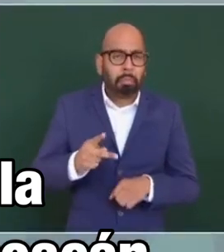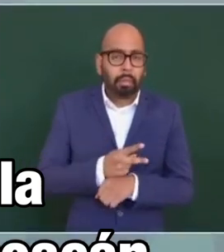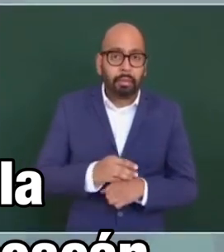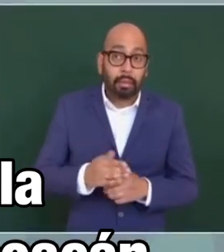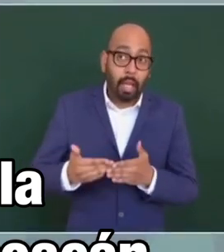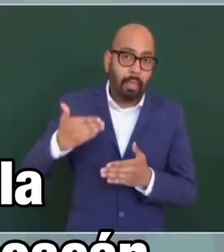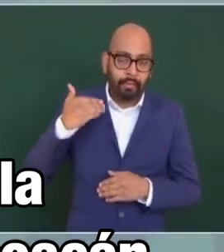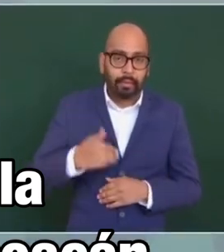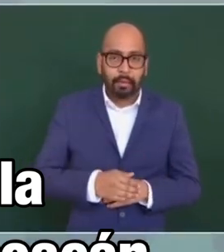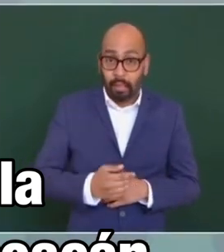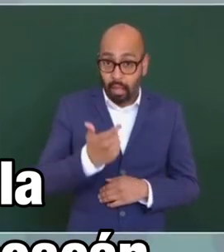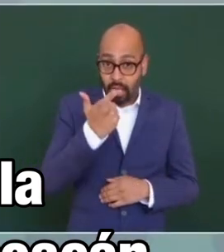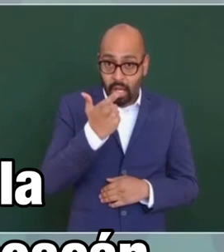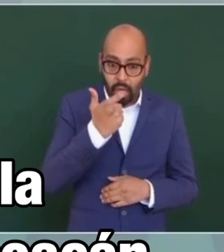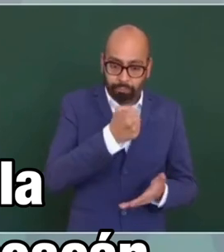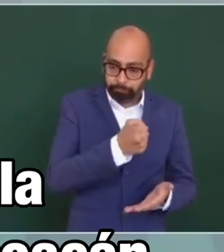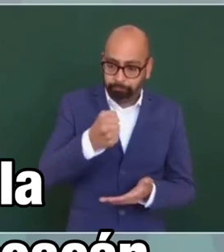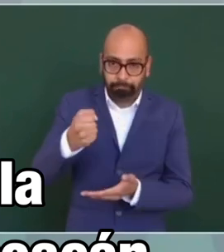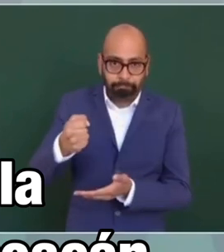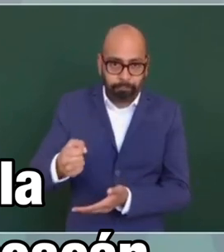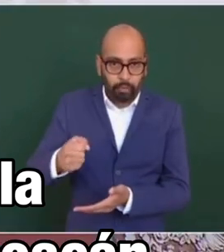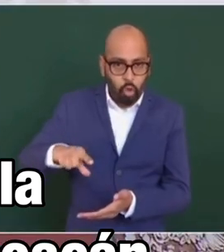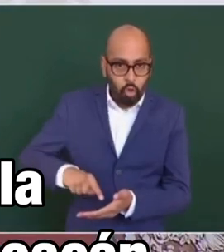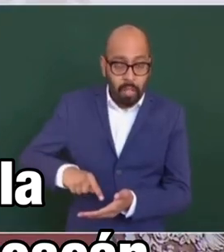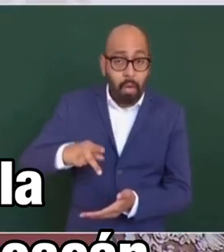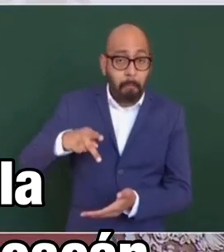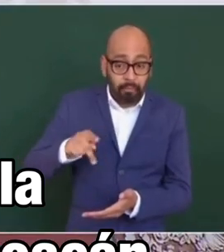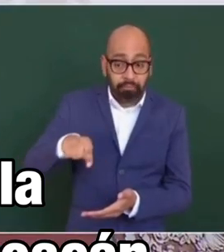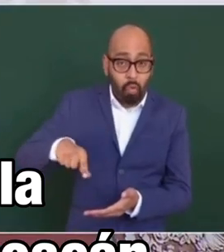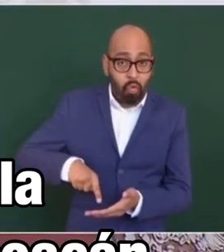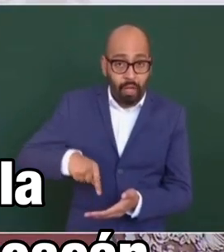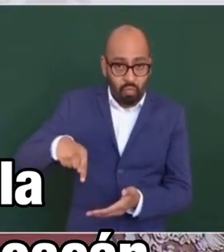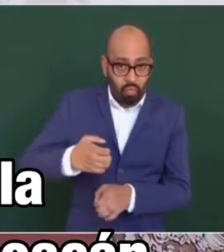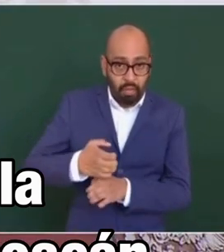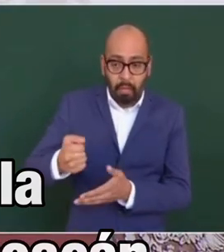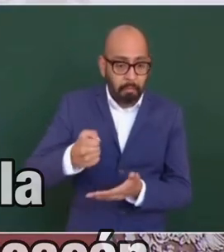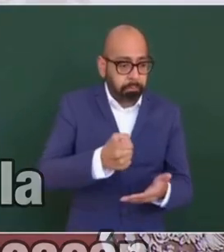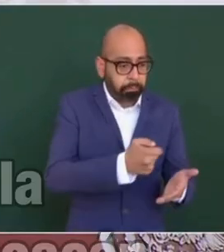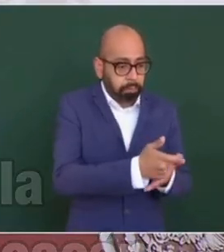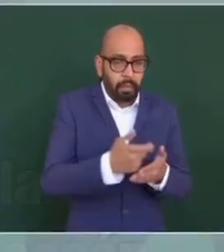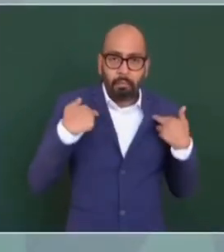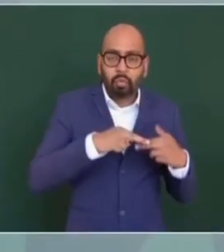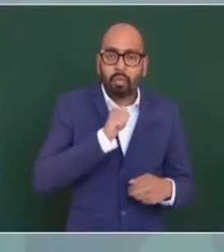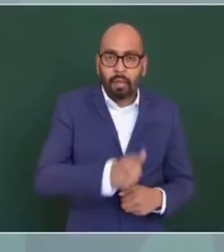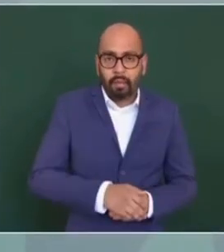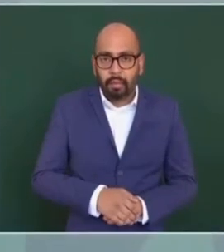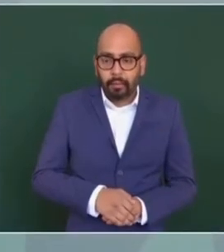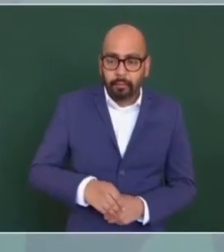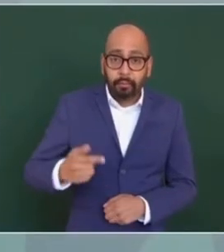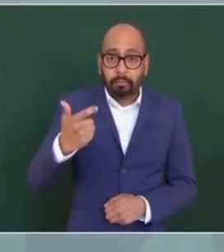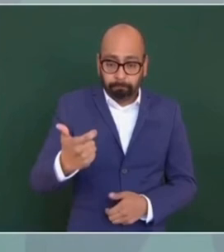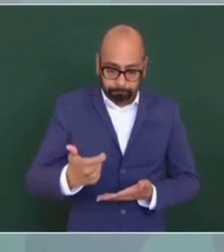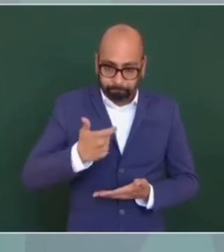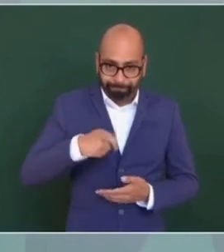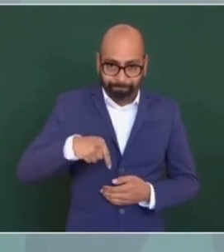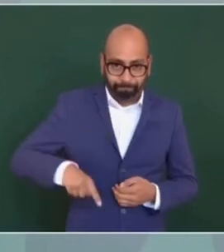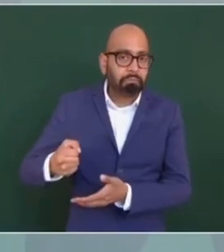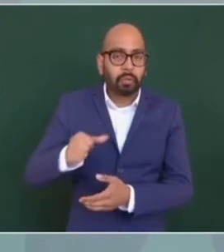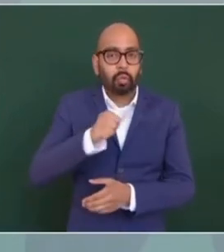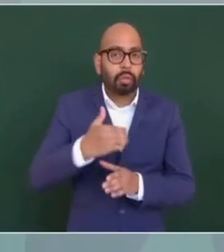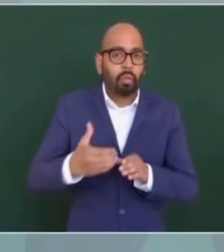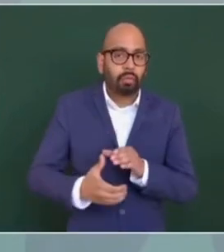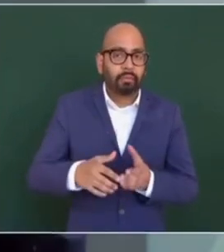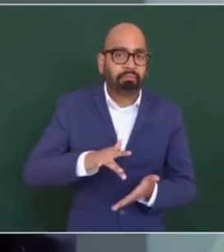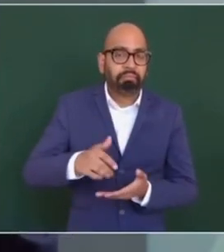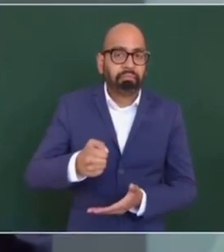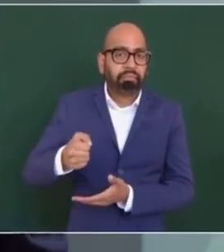enviaban los fondos y no se usaban para pagar a los maestros. Se les daba otro uso, se desviaban esos fondos.